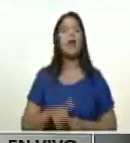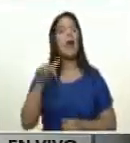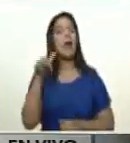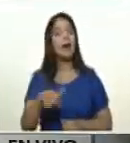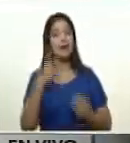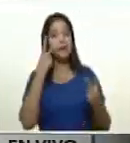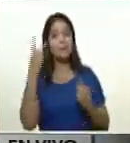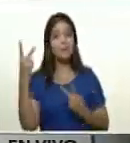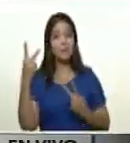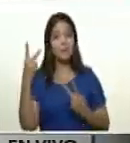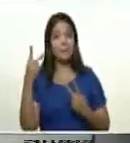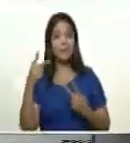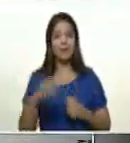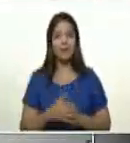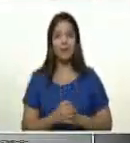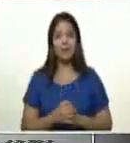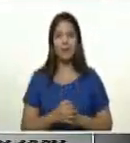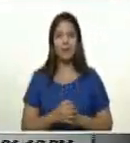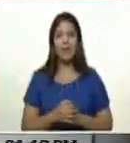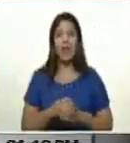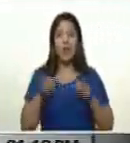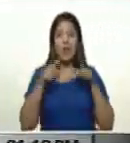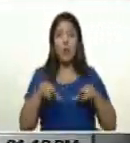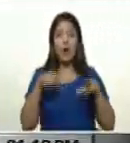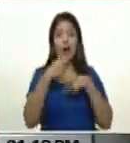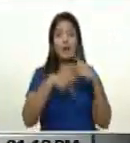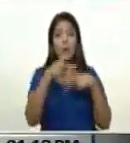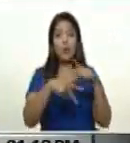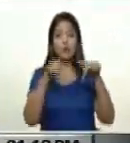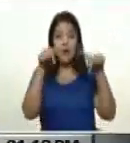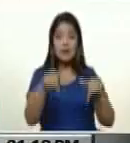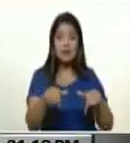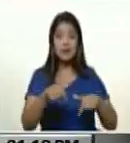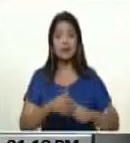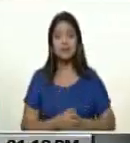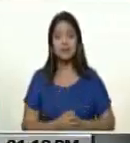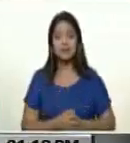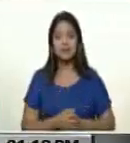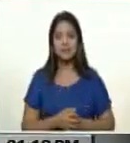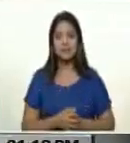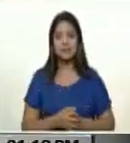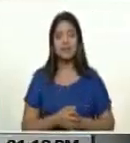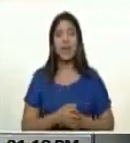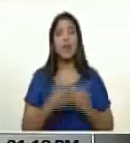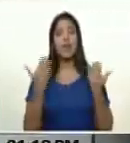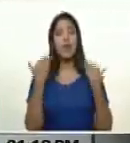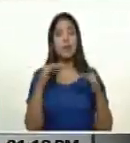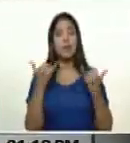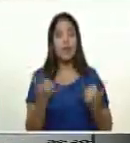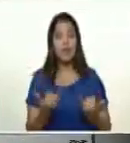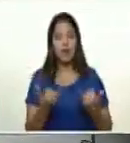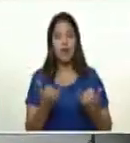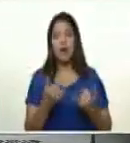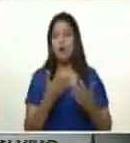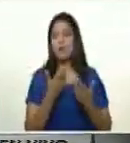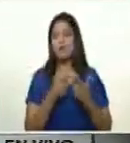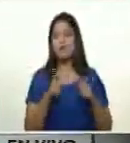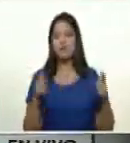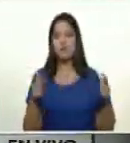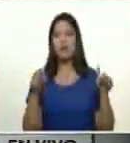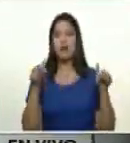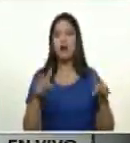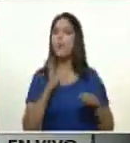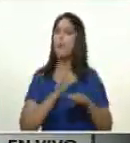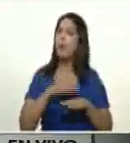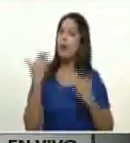es el cuello de botella del proceso de producción. Esta parte del proceso nos limita actualmente la capacidad de producción. Aquí influyen... ¿Por